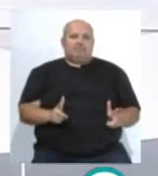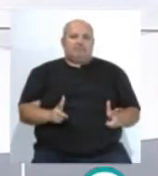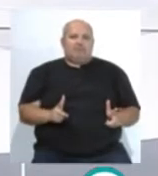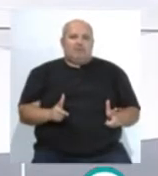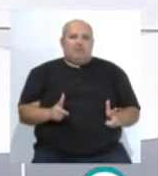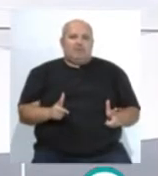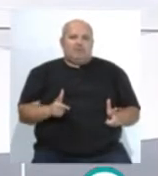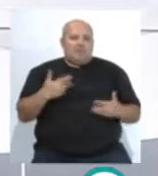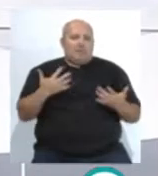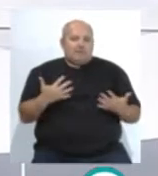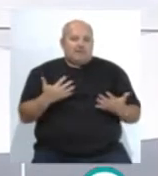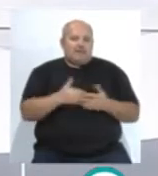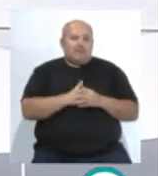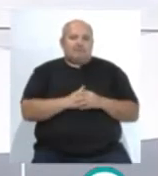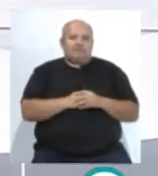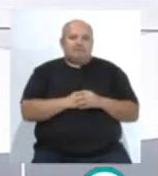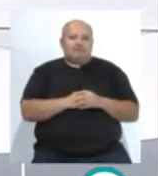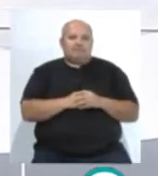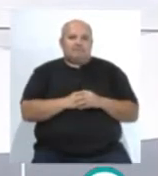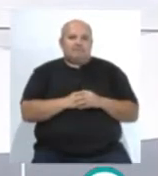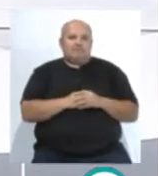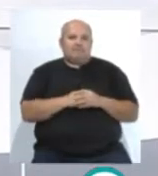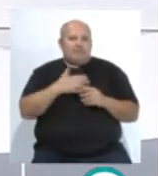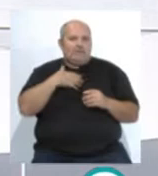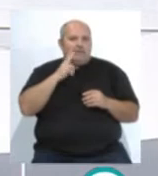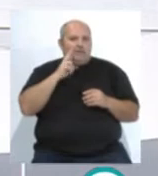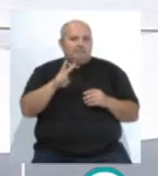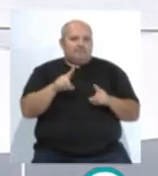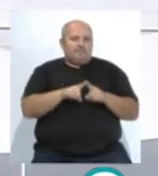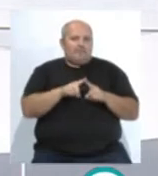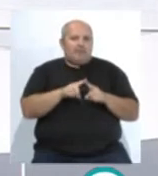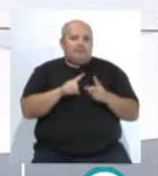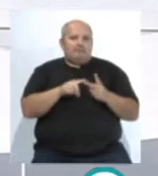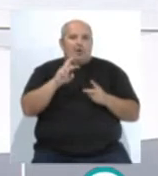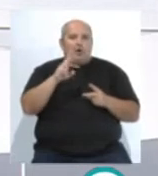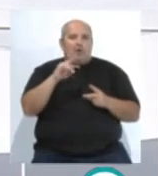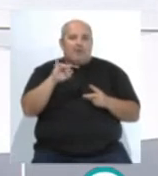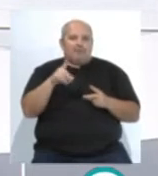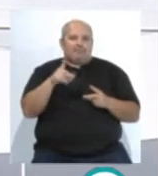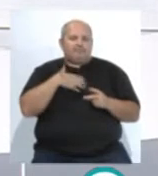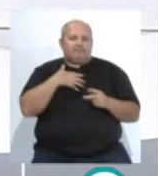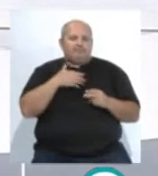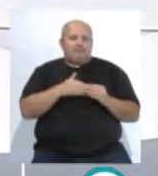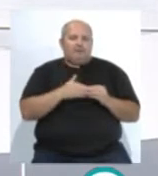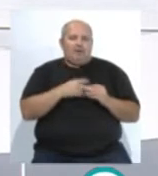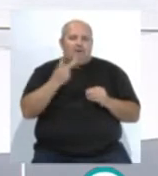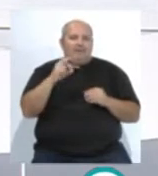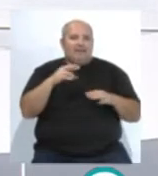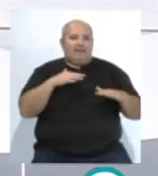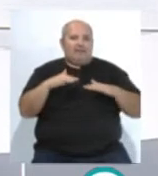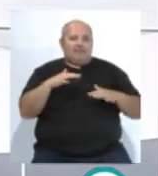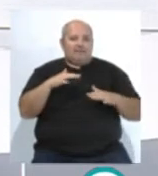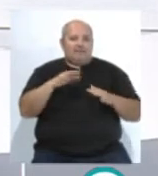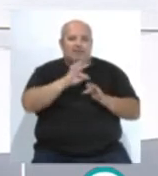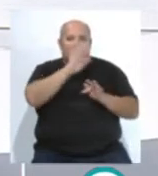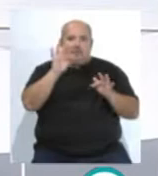Después le vinieron las prisas, porque justamente. Entonces, donde las dan, las toman. Lo de Rodri es 20 acciones que ha tenido Rodri